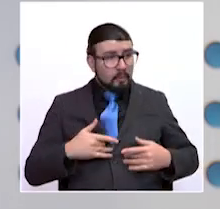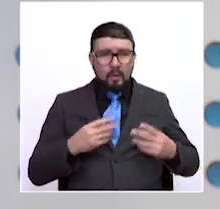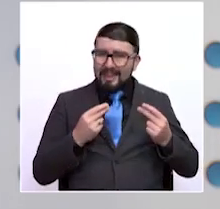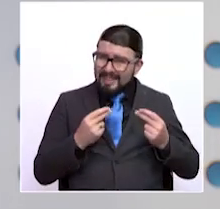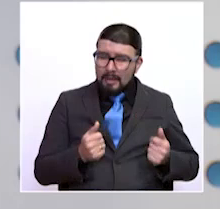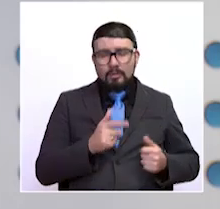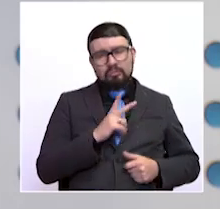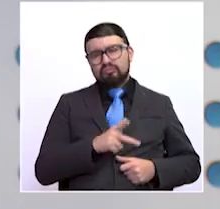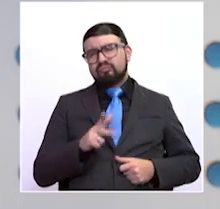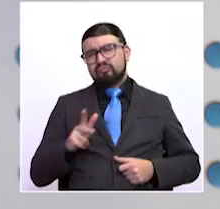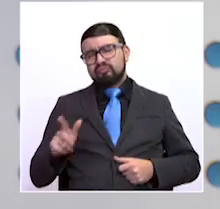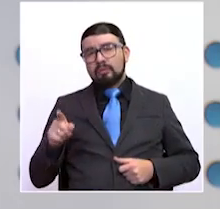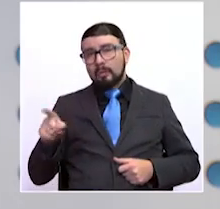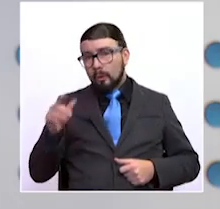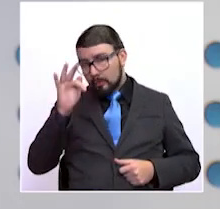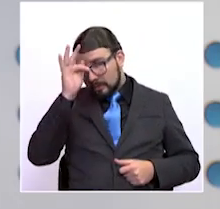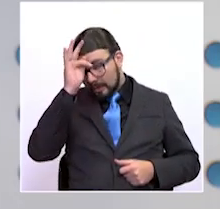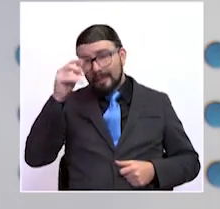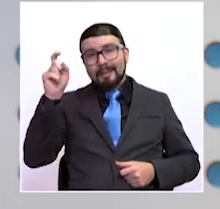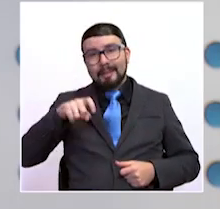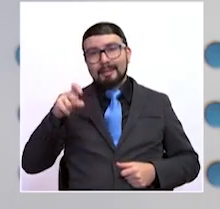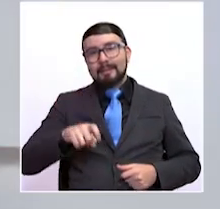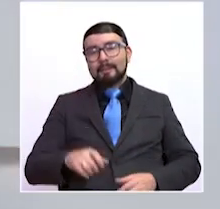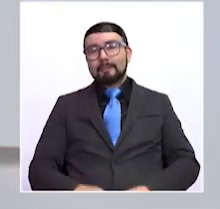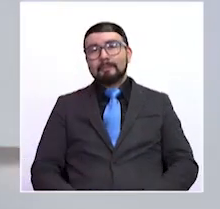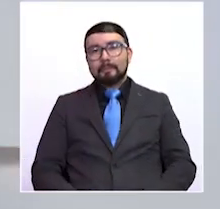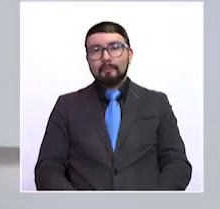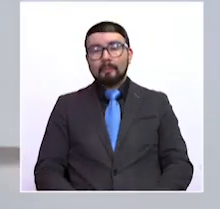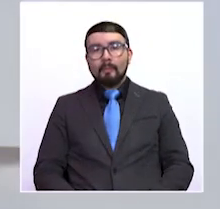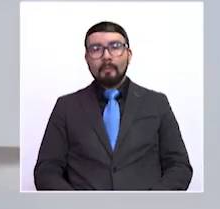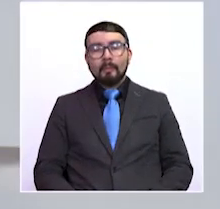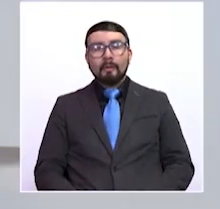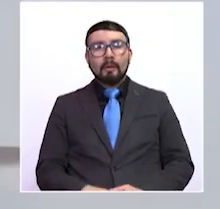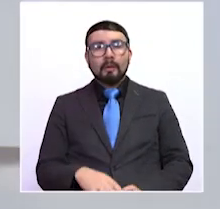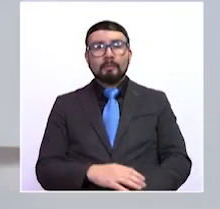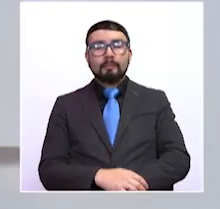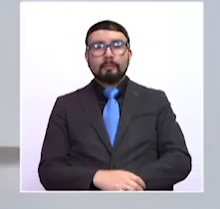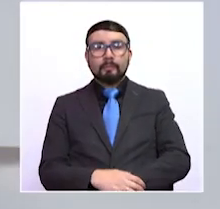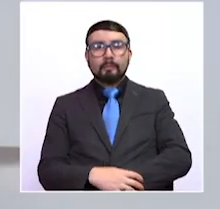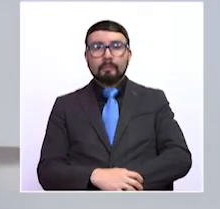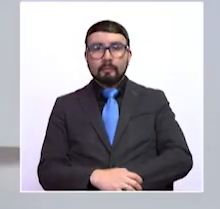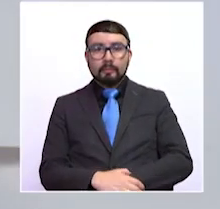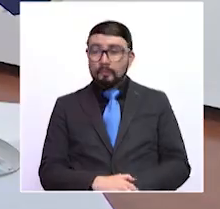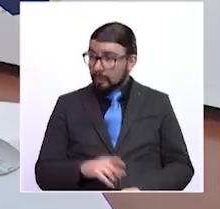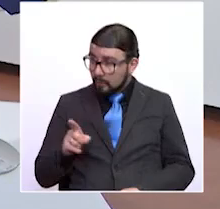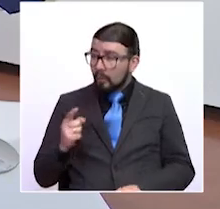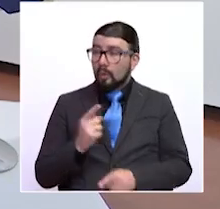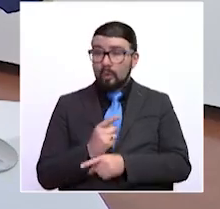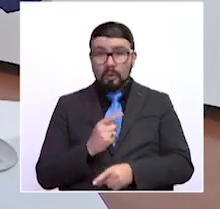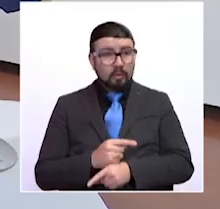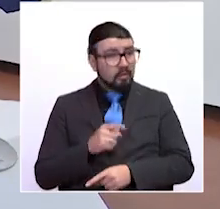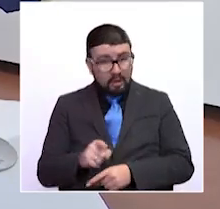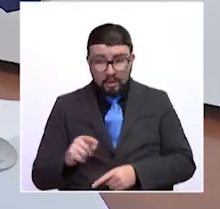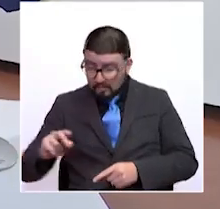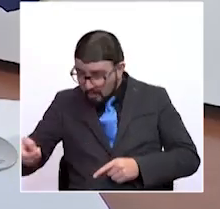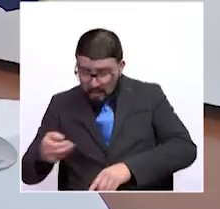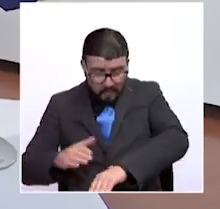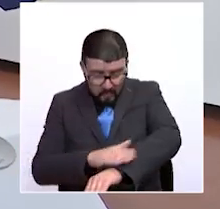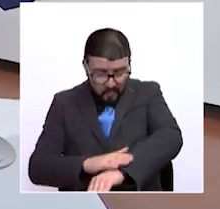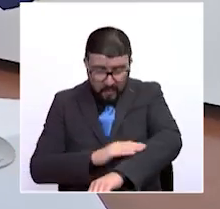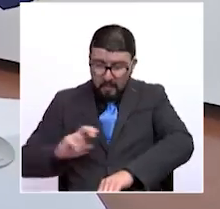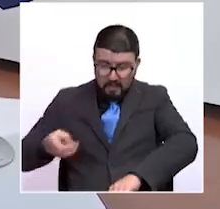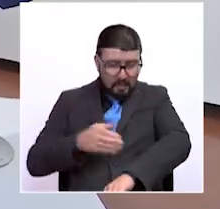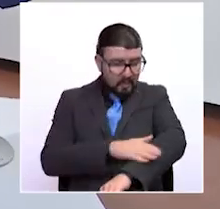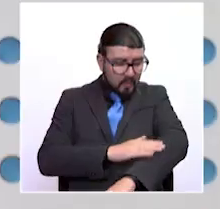más pronto posible a una unidad de cuidado. No untar nada. Sí, es cierto, no untar nada, pero sí hay que calmar el